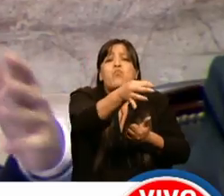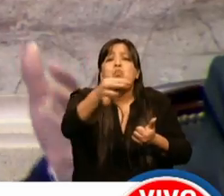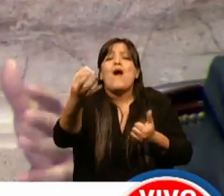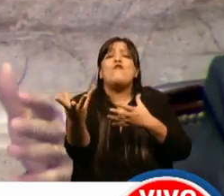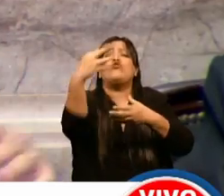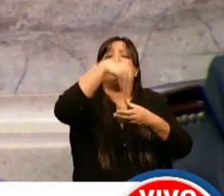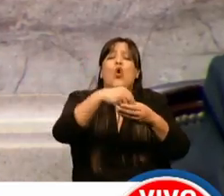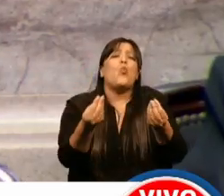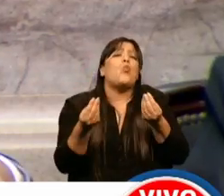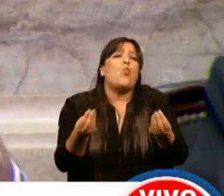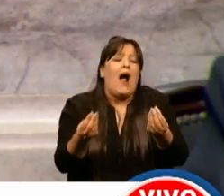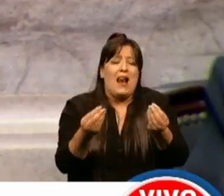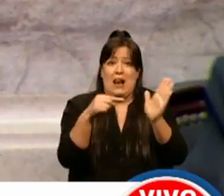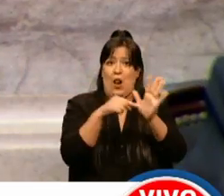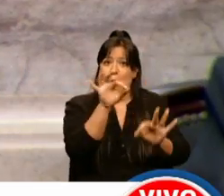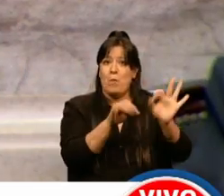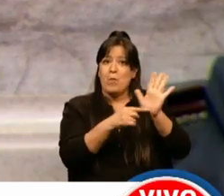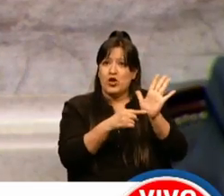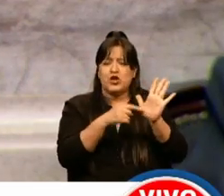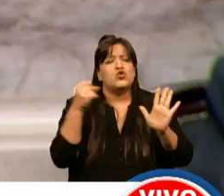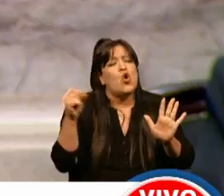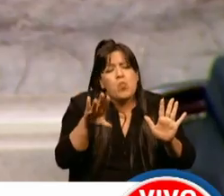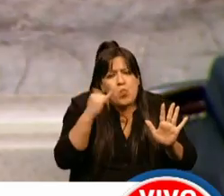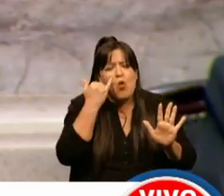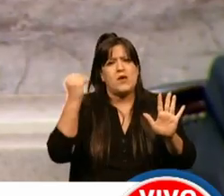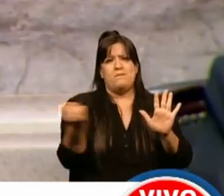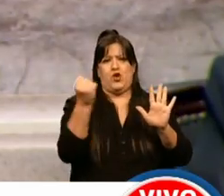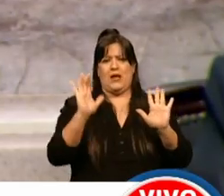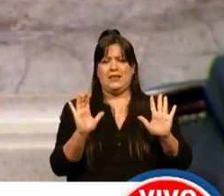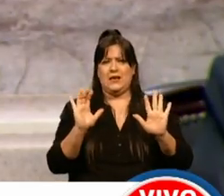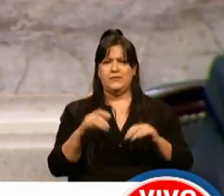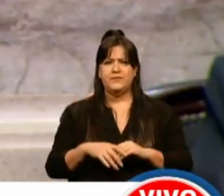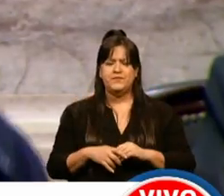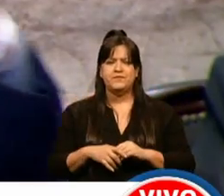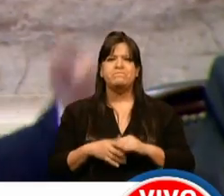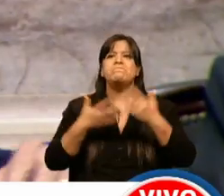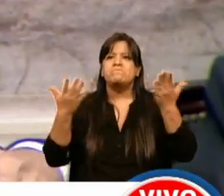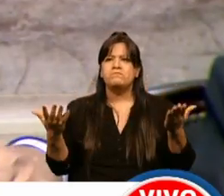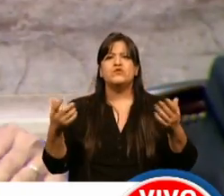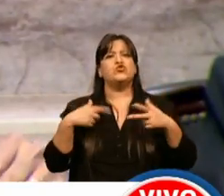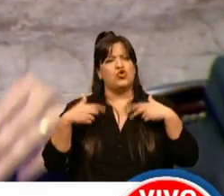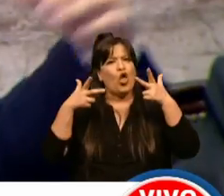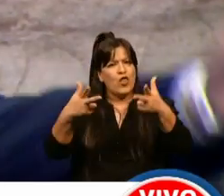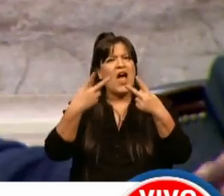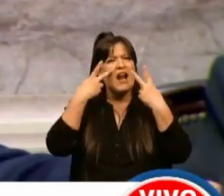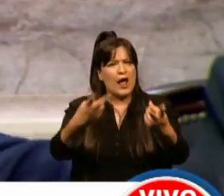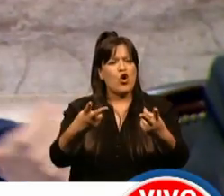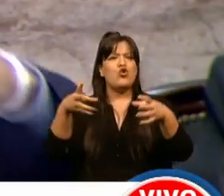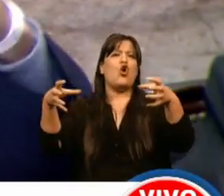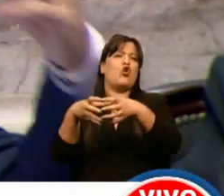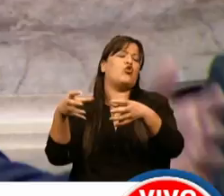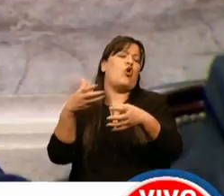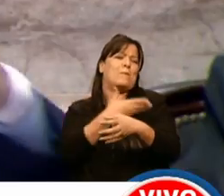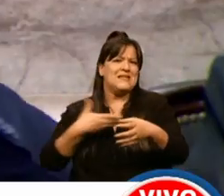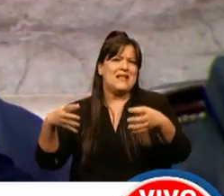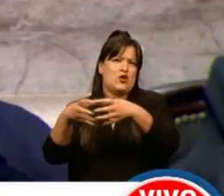en este proyecto que es muy importante por lo cual destacó reconozco al presidente de mi